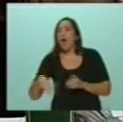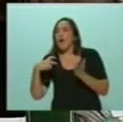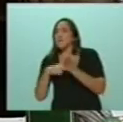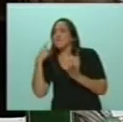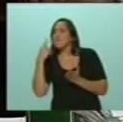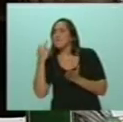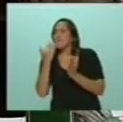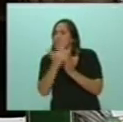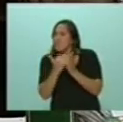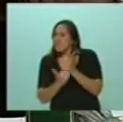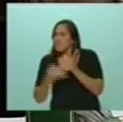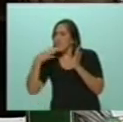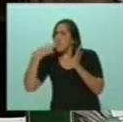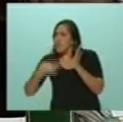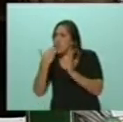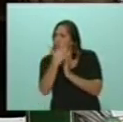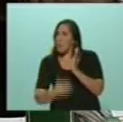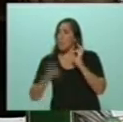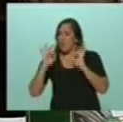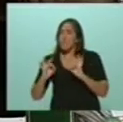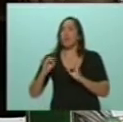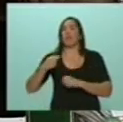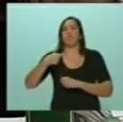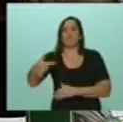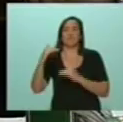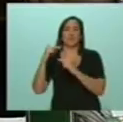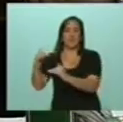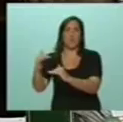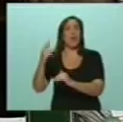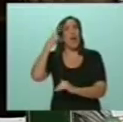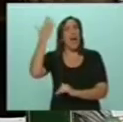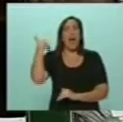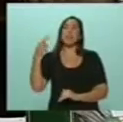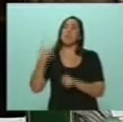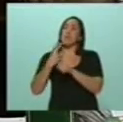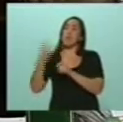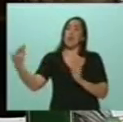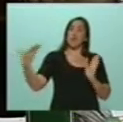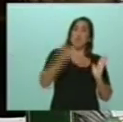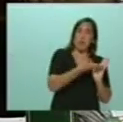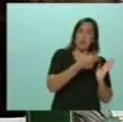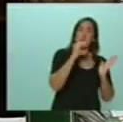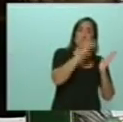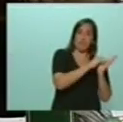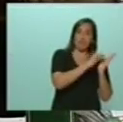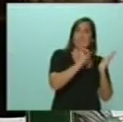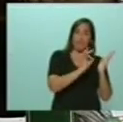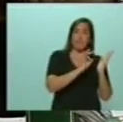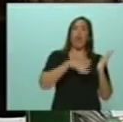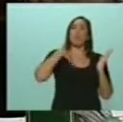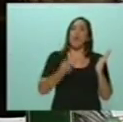Como ustedes recordarán, habíamos dicho que no bastaba solamente la solicitud, sino que después iba a haber una suerte